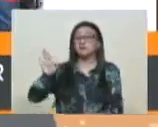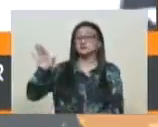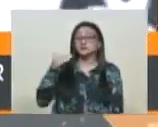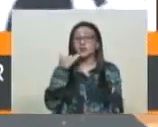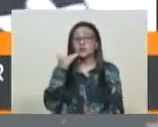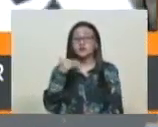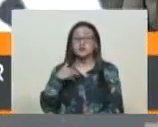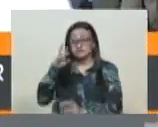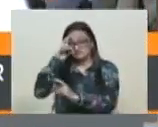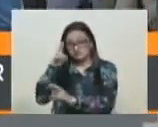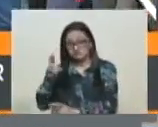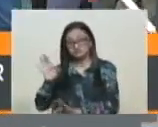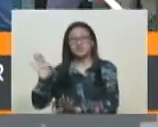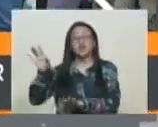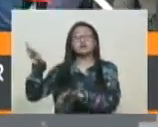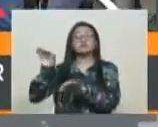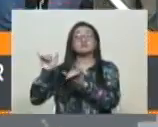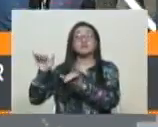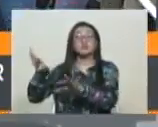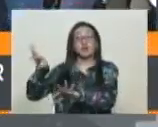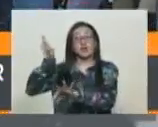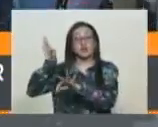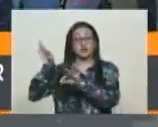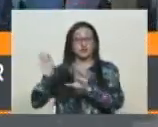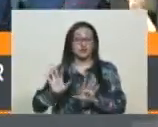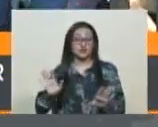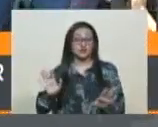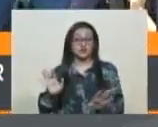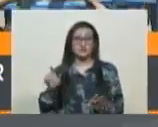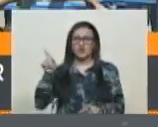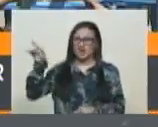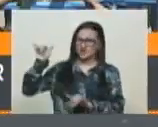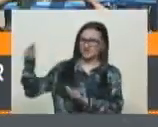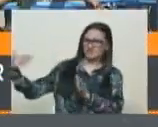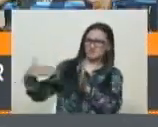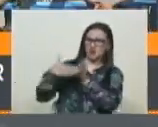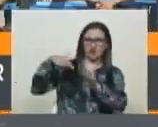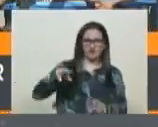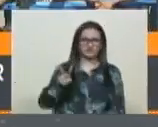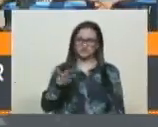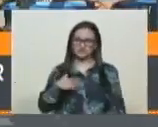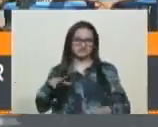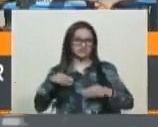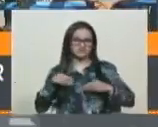se dio ese país, venga a decirnos y acusarnos de dictadura.